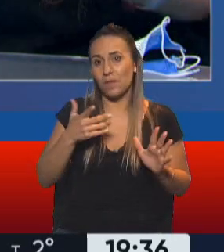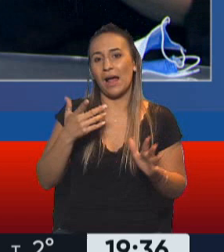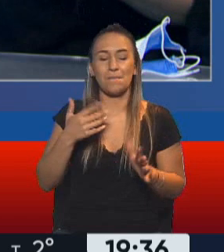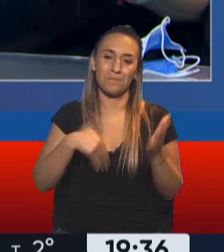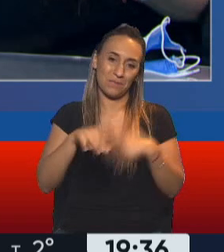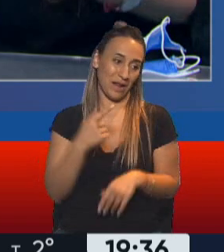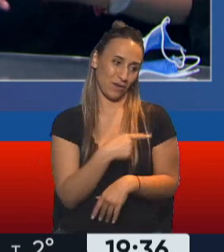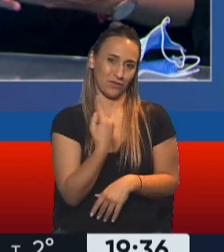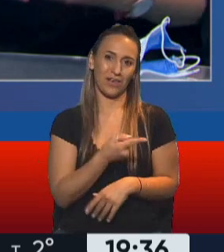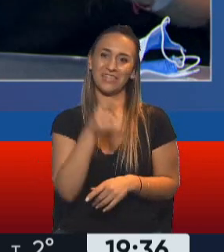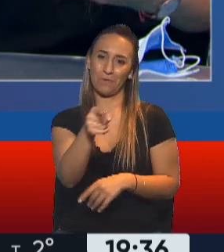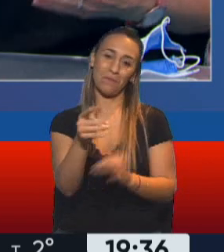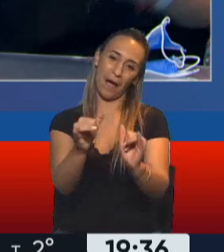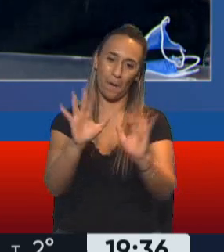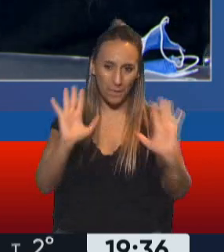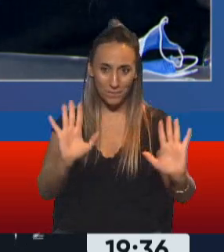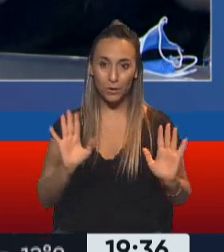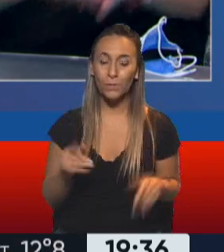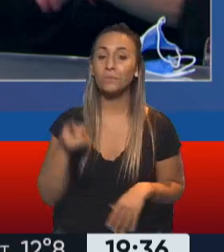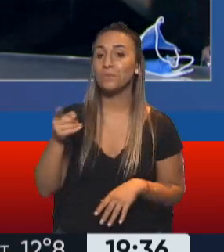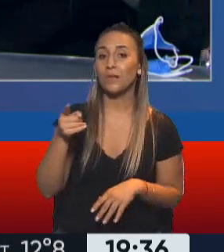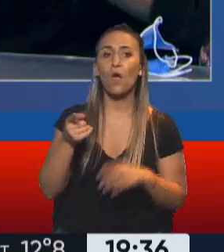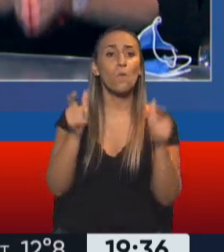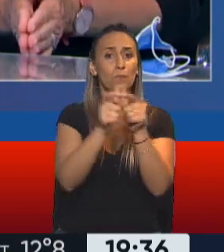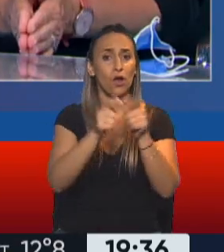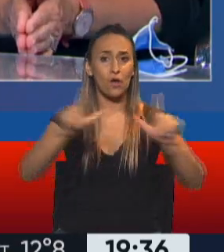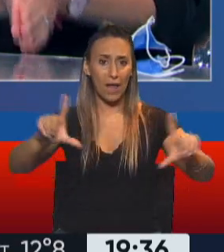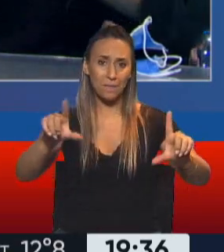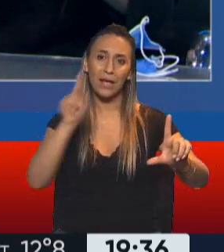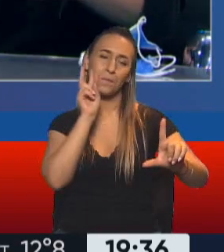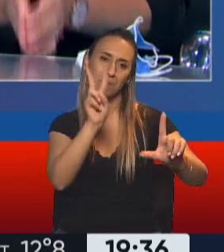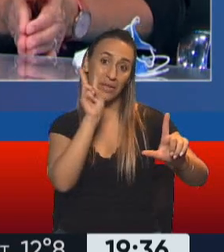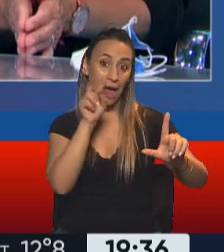cierta, ya es más joven, ¿no? Veamos programas de televisión que consumimos,